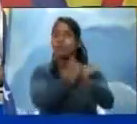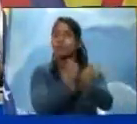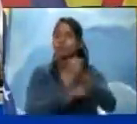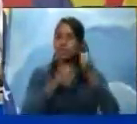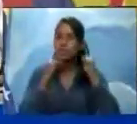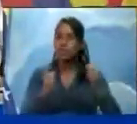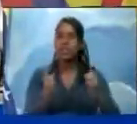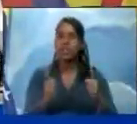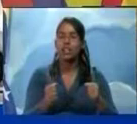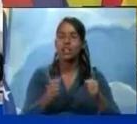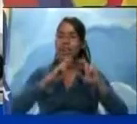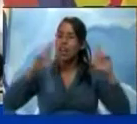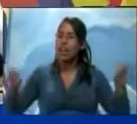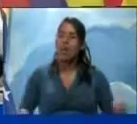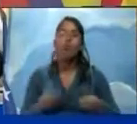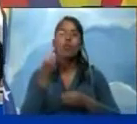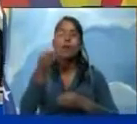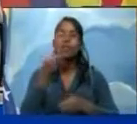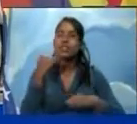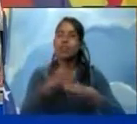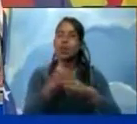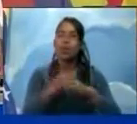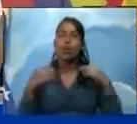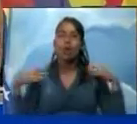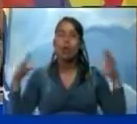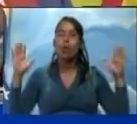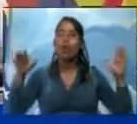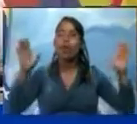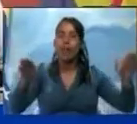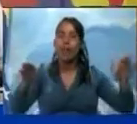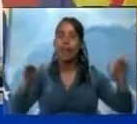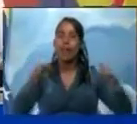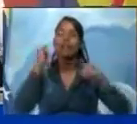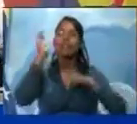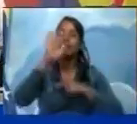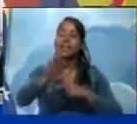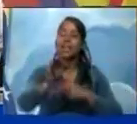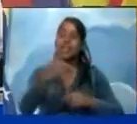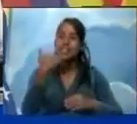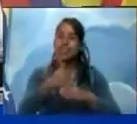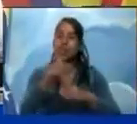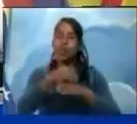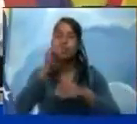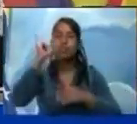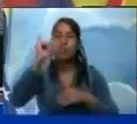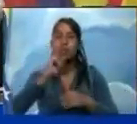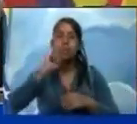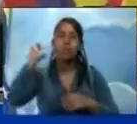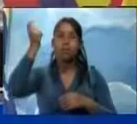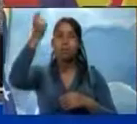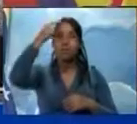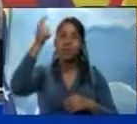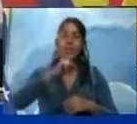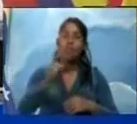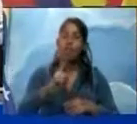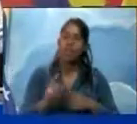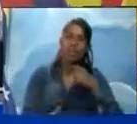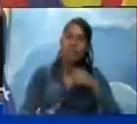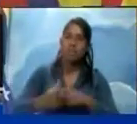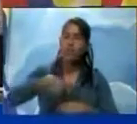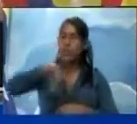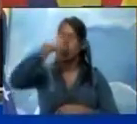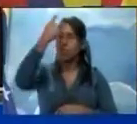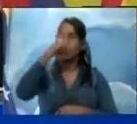Amén. Rejuvenecido como amén, el águila. Amén, amén. Y así como esa presidenta no se